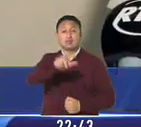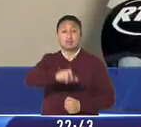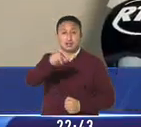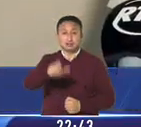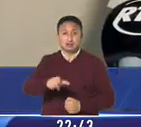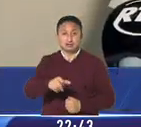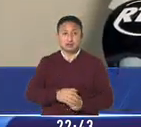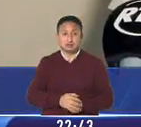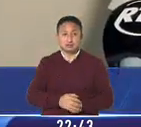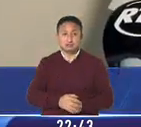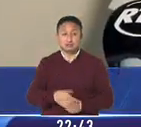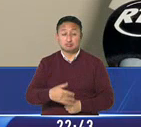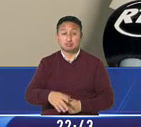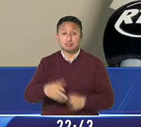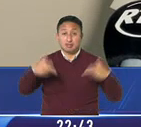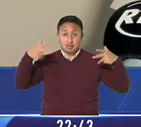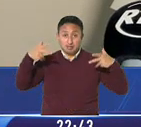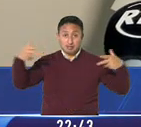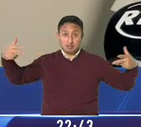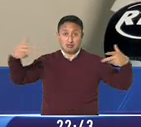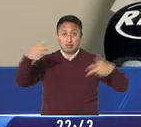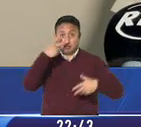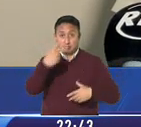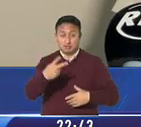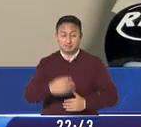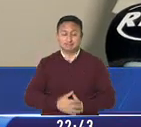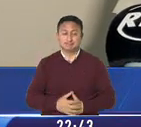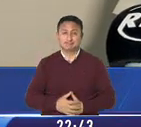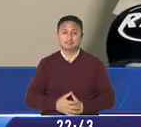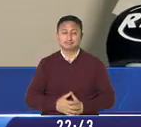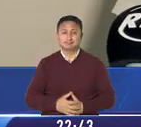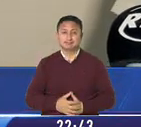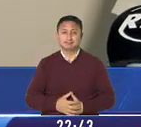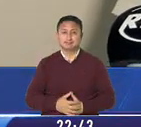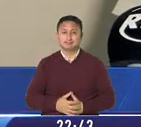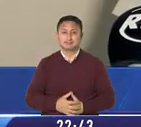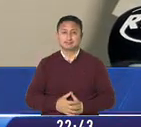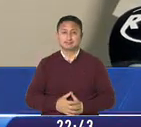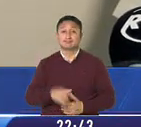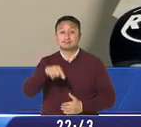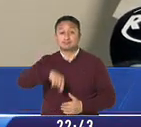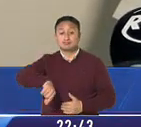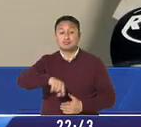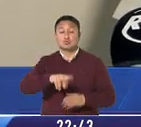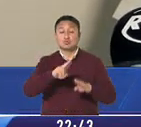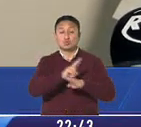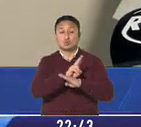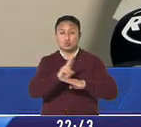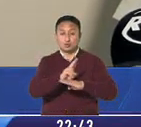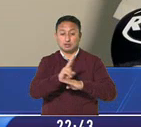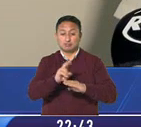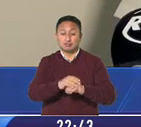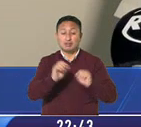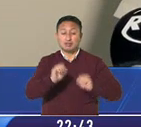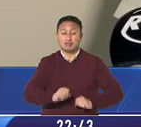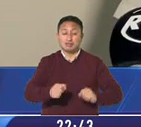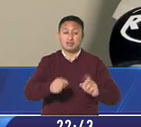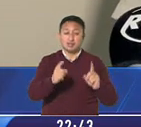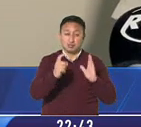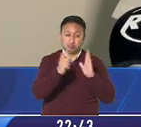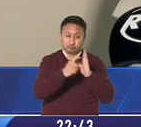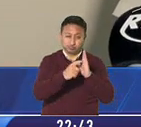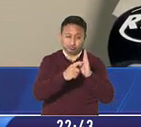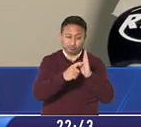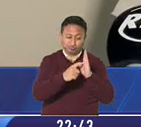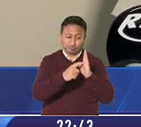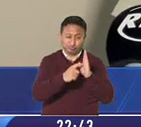sujetos se pueden visualizar en las cámaras de videovigilancia que tenemos ubicadas en el lugar. y han utilizado herramientas de soldadura para forzar la